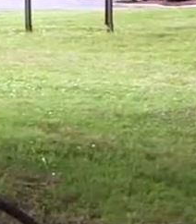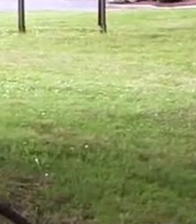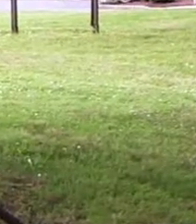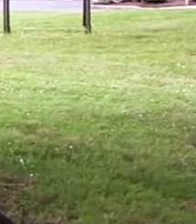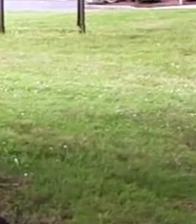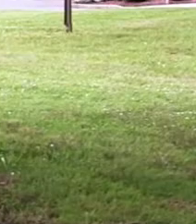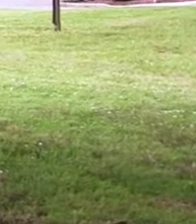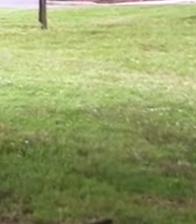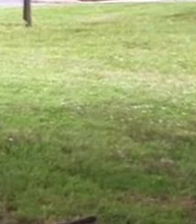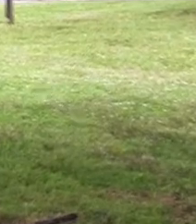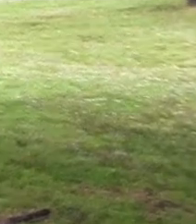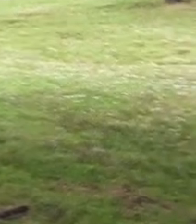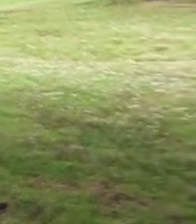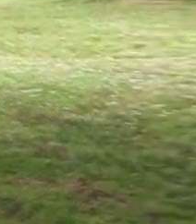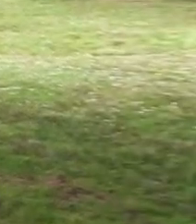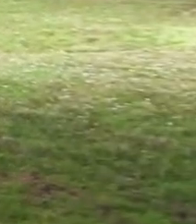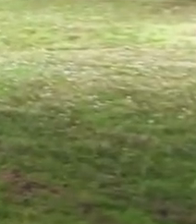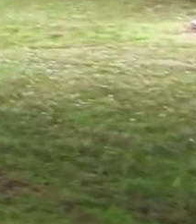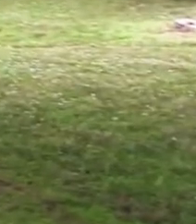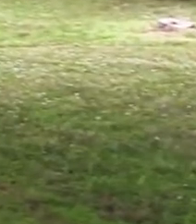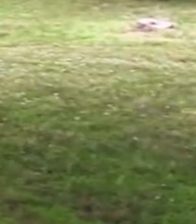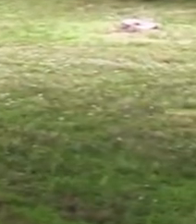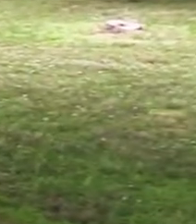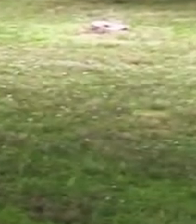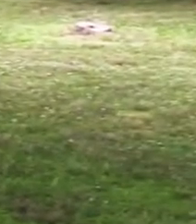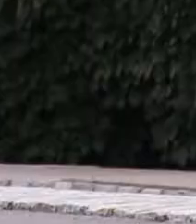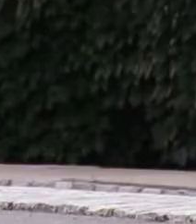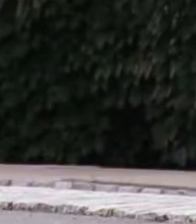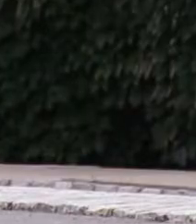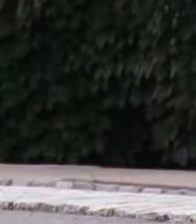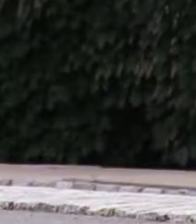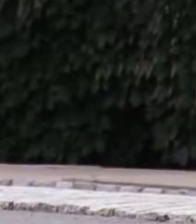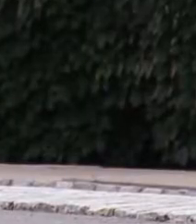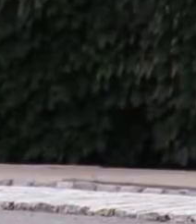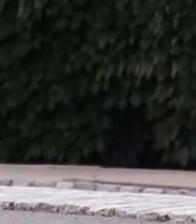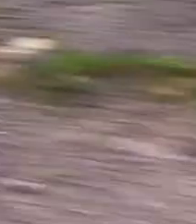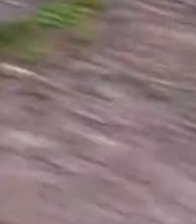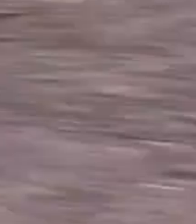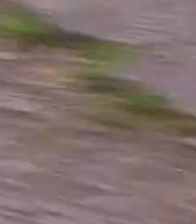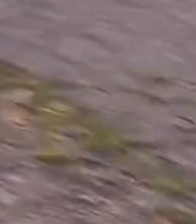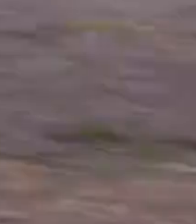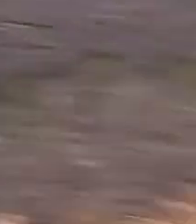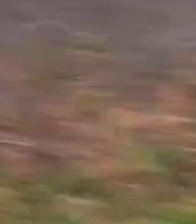Ya uno sale a correr porque como que el cuerpo se lo pide.